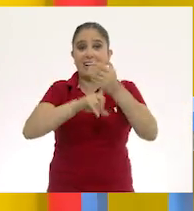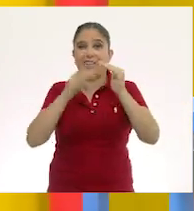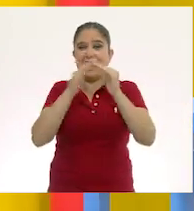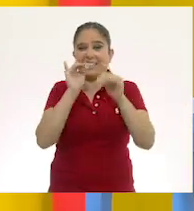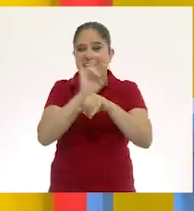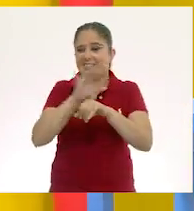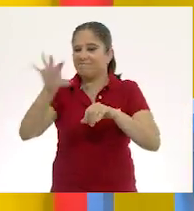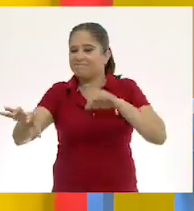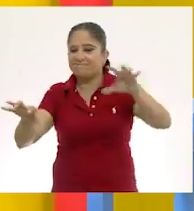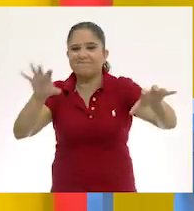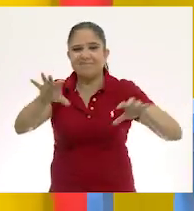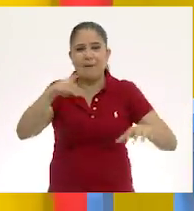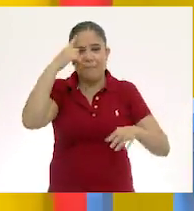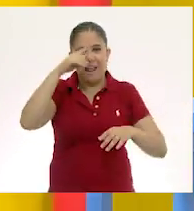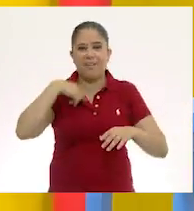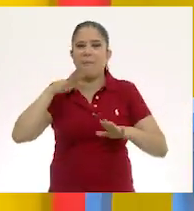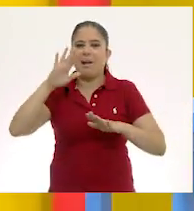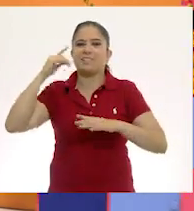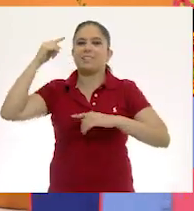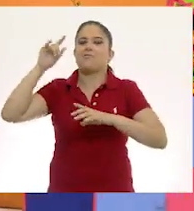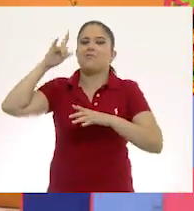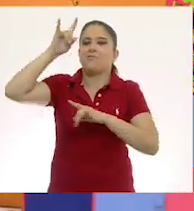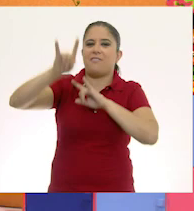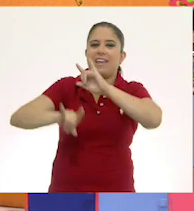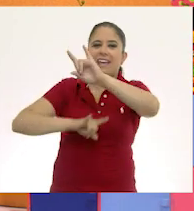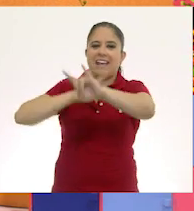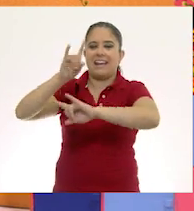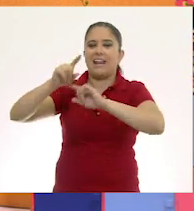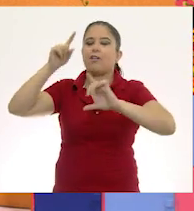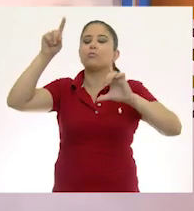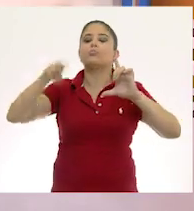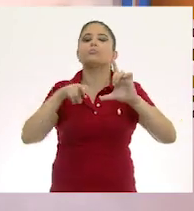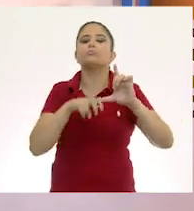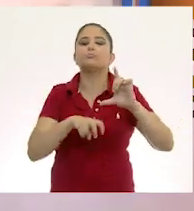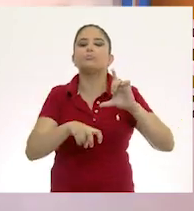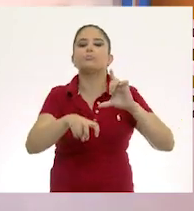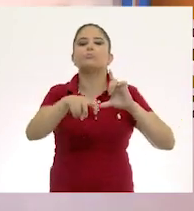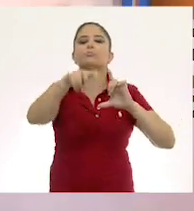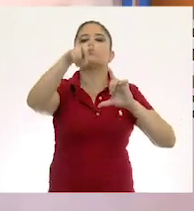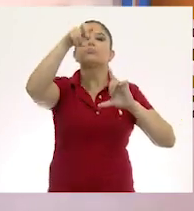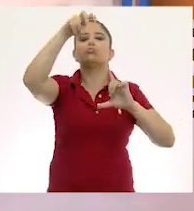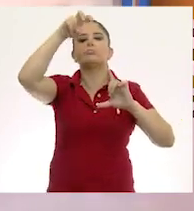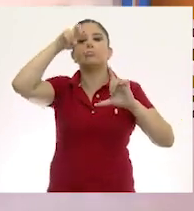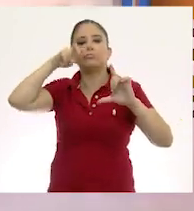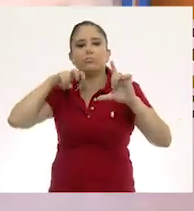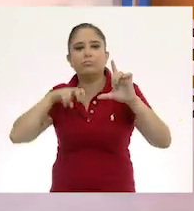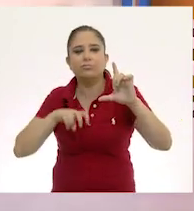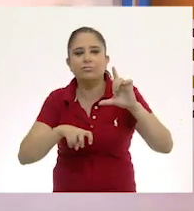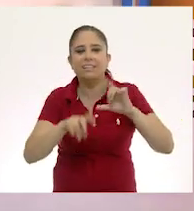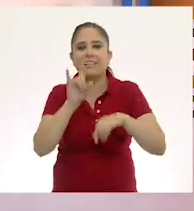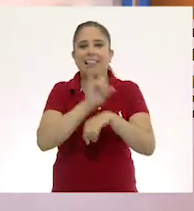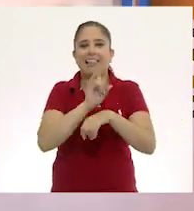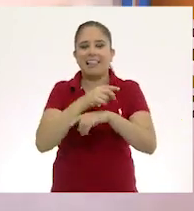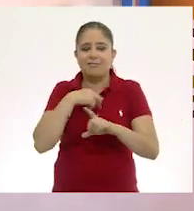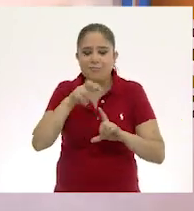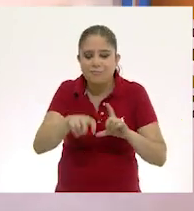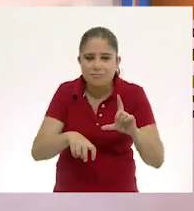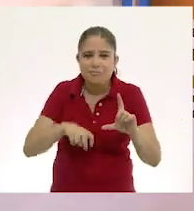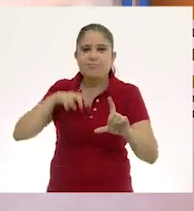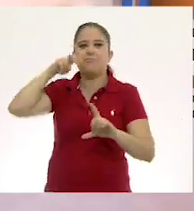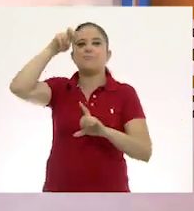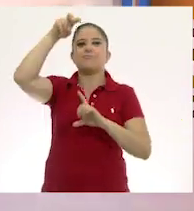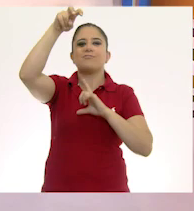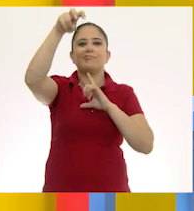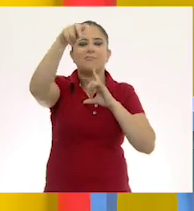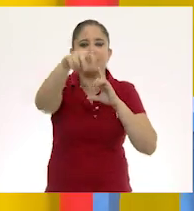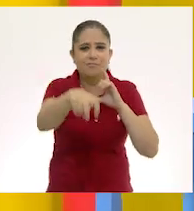Correcto. Yo voy en la rueda de la fortuna, sentadito ahí en el sillón, pero nada más haciendo así como hace la rueda haciendo de la fortuna. Haciendo la mímica,